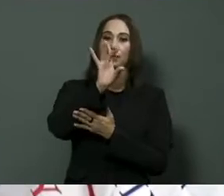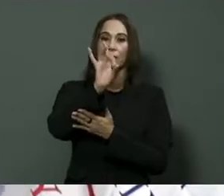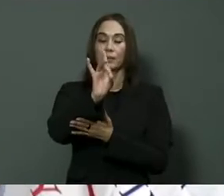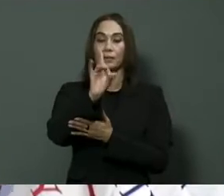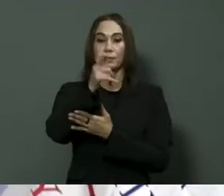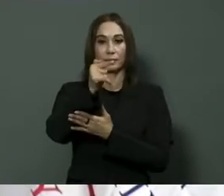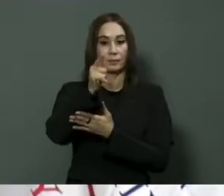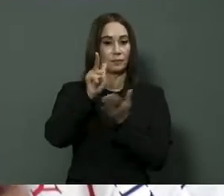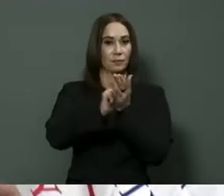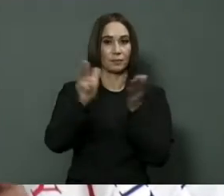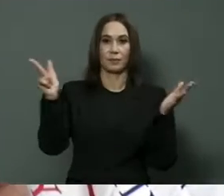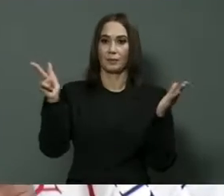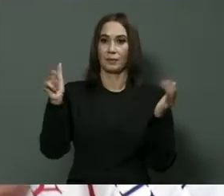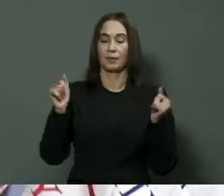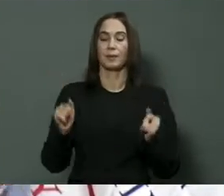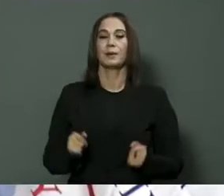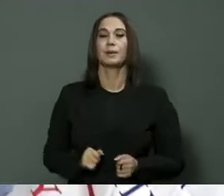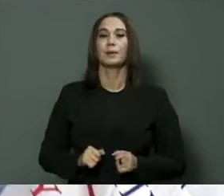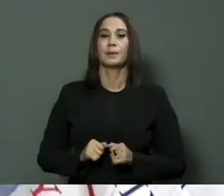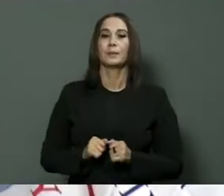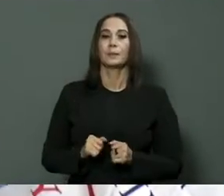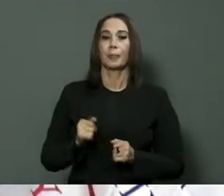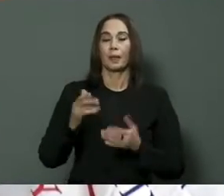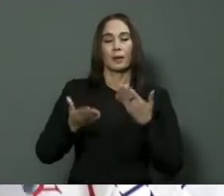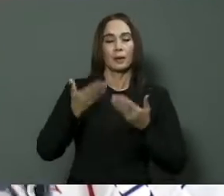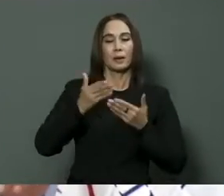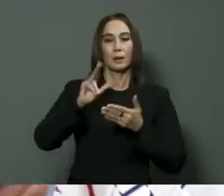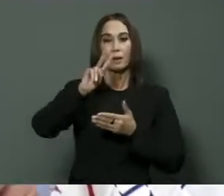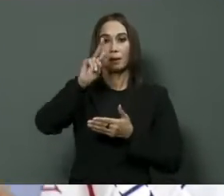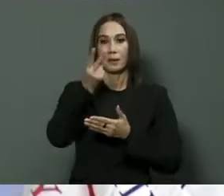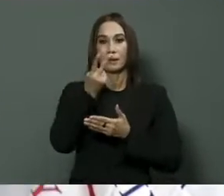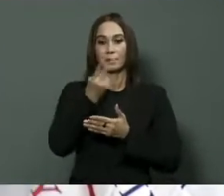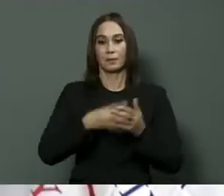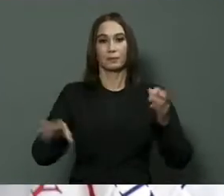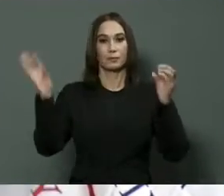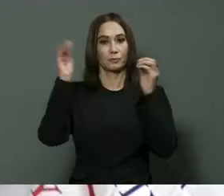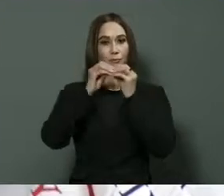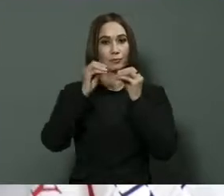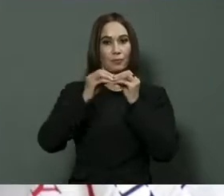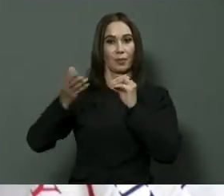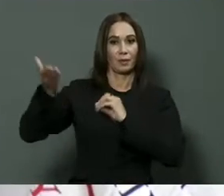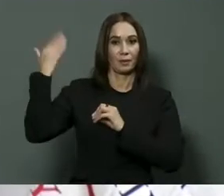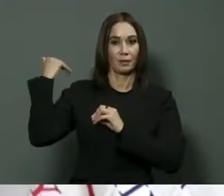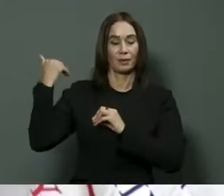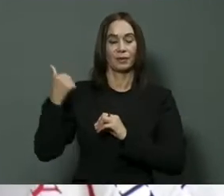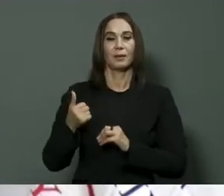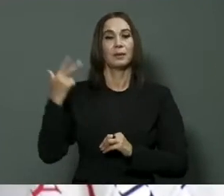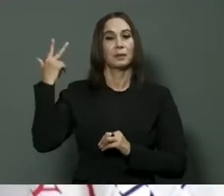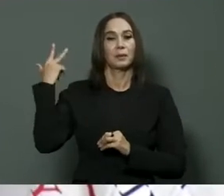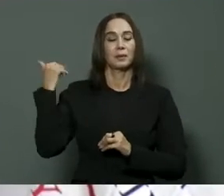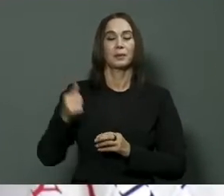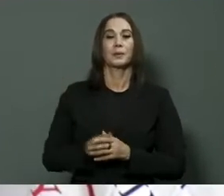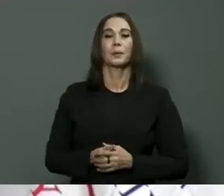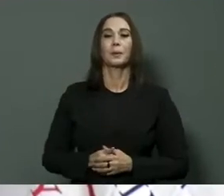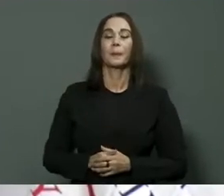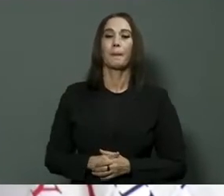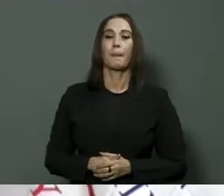5.578 armas de fuego, casi el doble de la recuperada en 3 años.